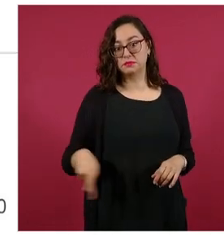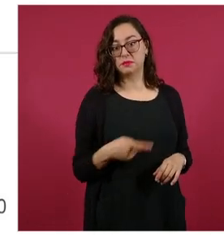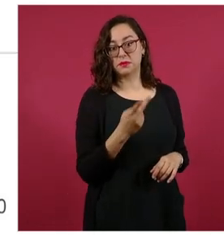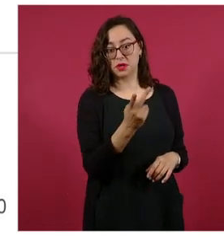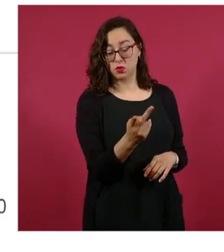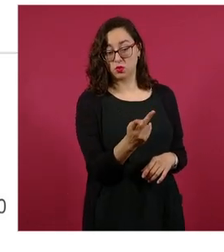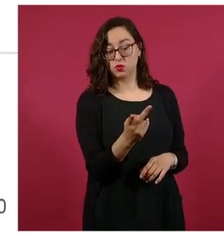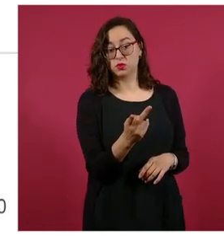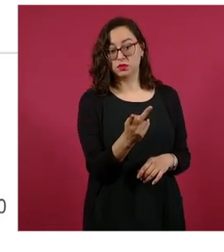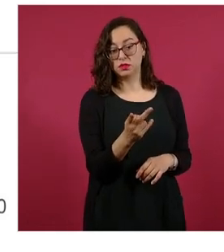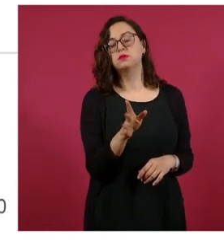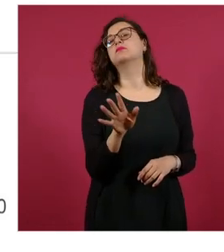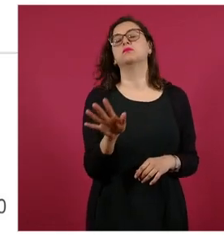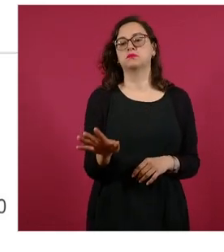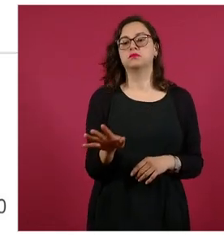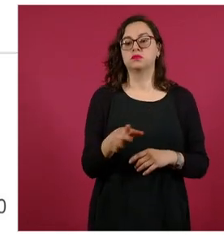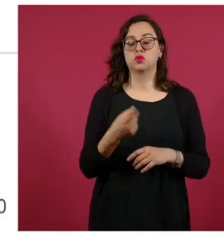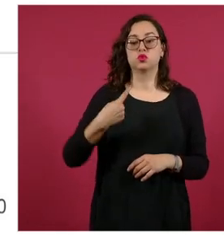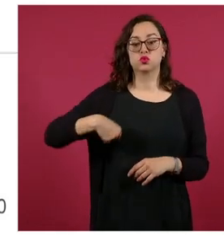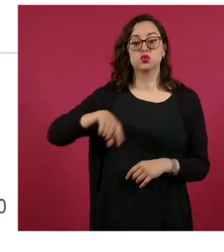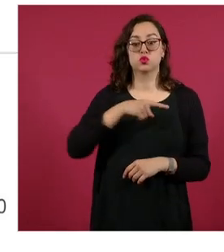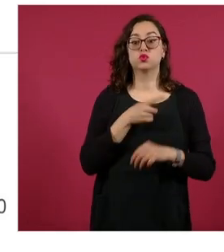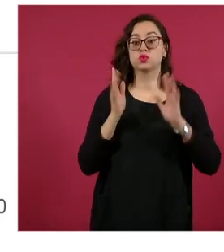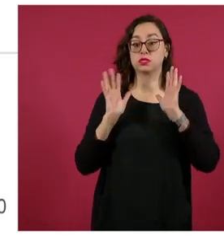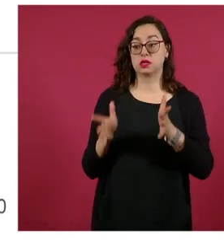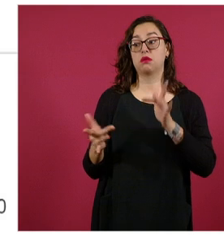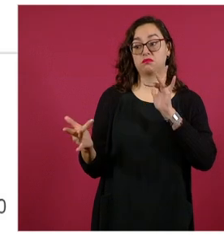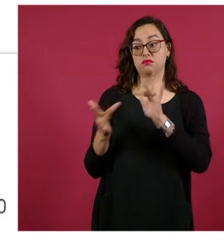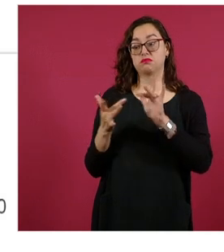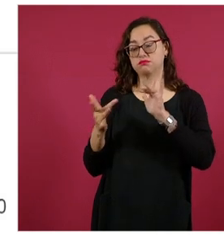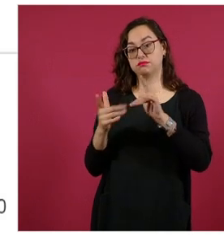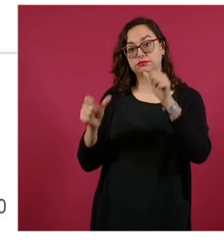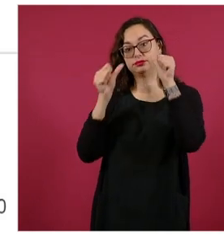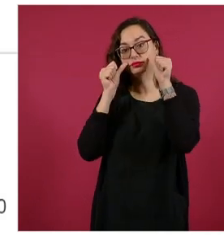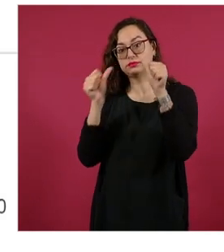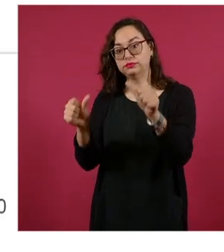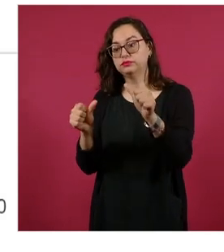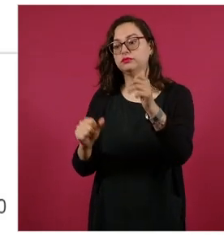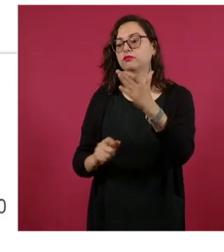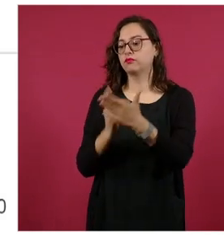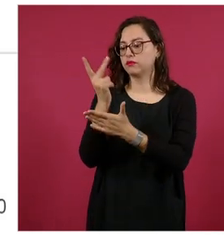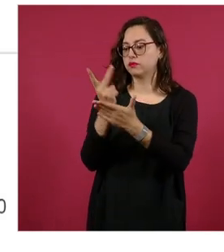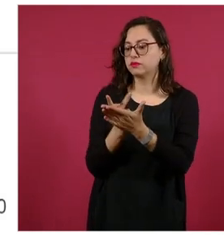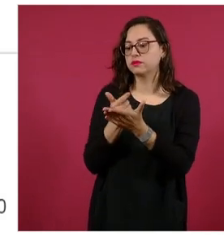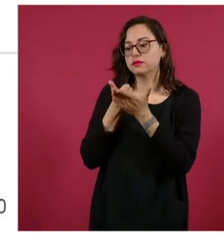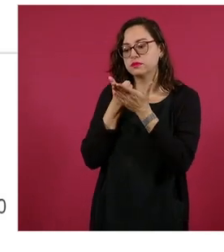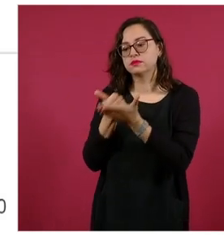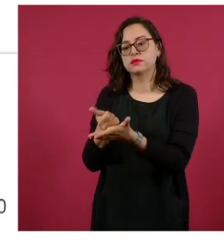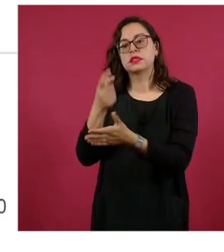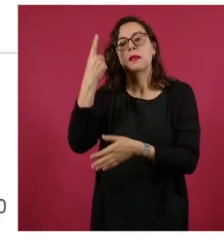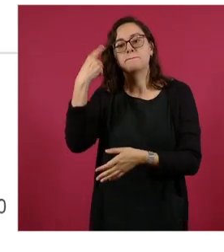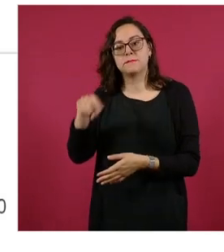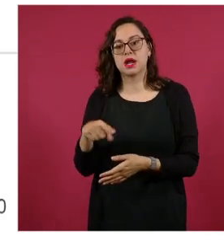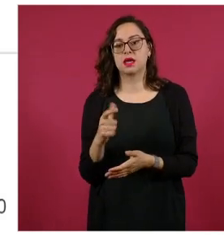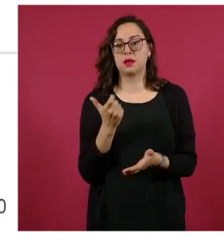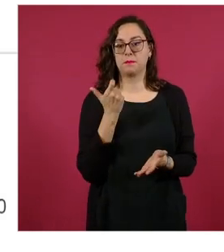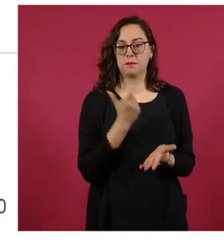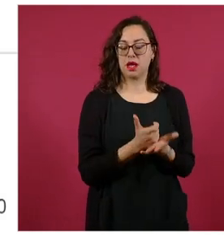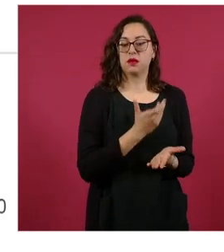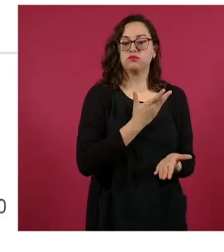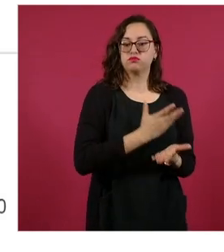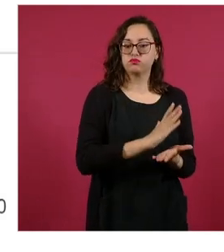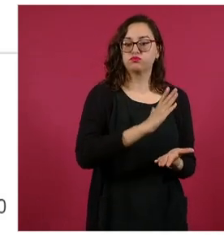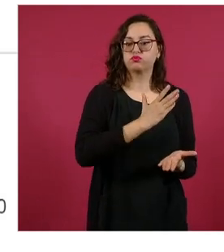tuvimos atención directa con ella y se le ofreció un programa para que pudiera pagar de una